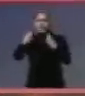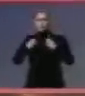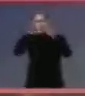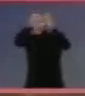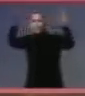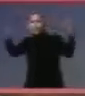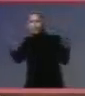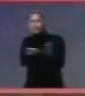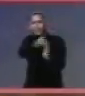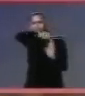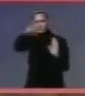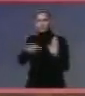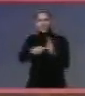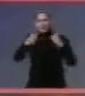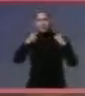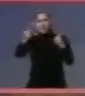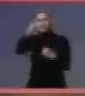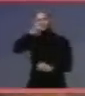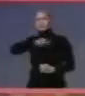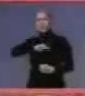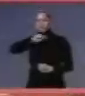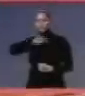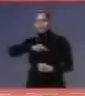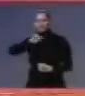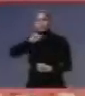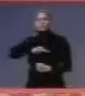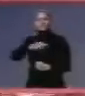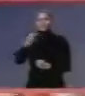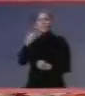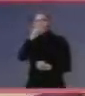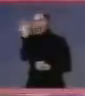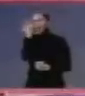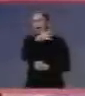entero Ay Que fuerte sentimiento Yo Te adoro